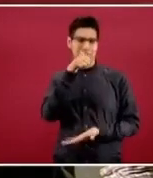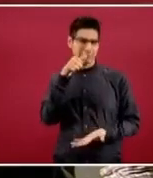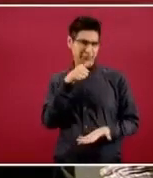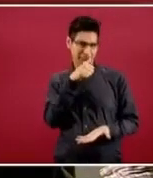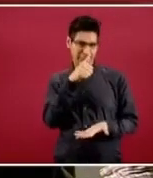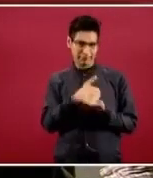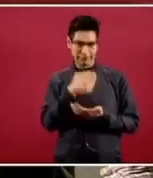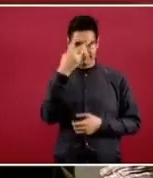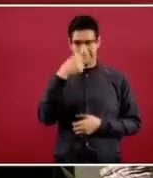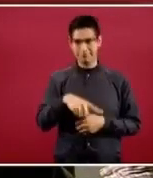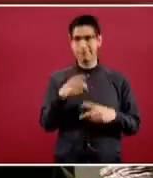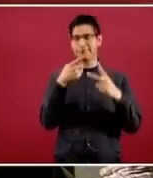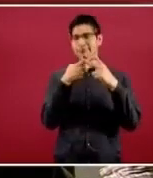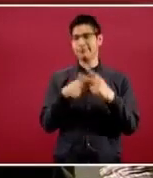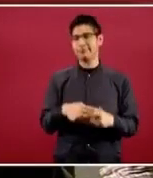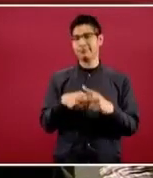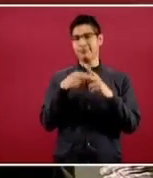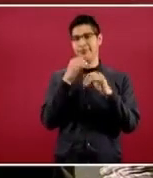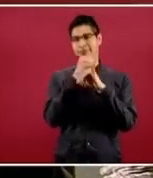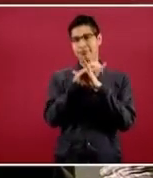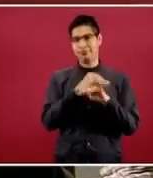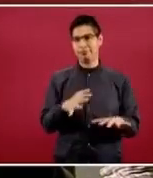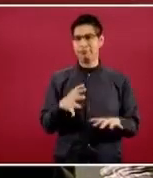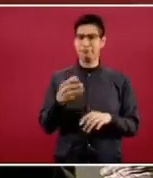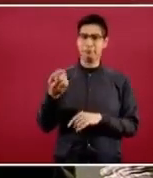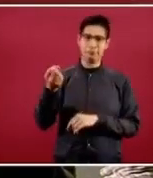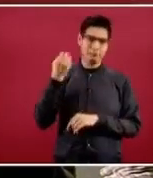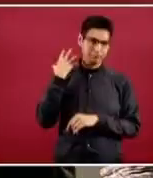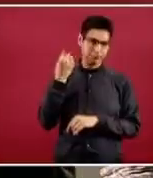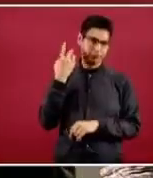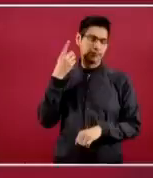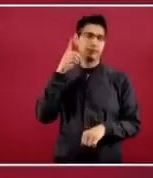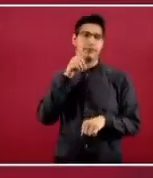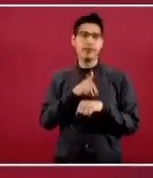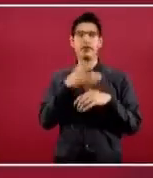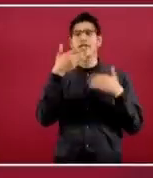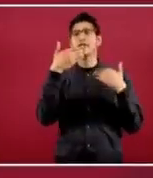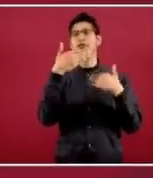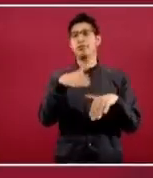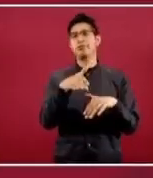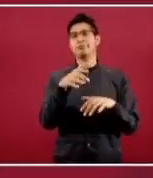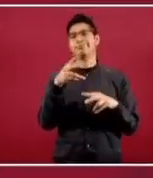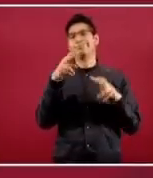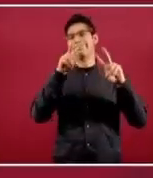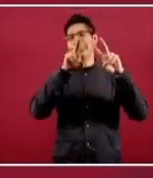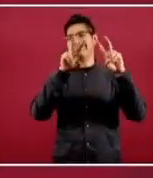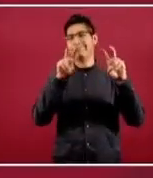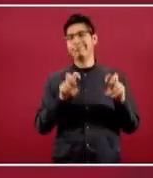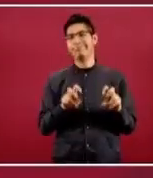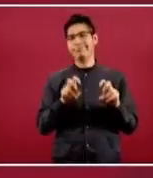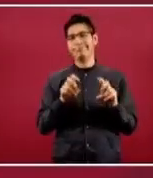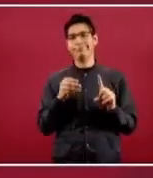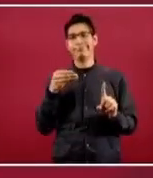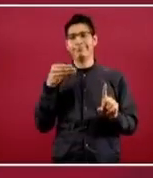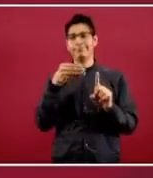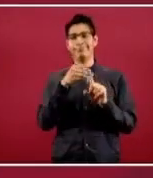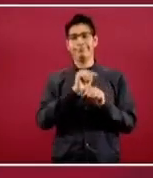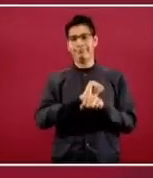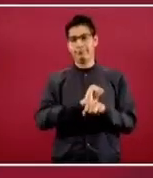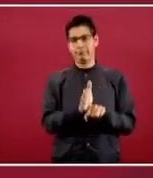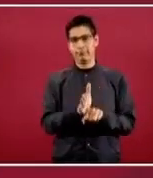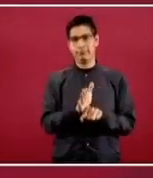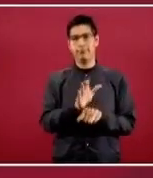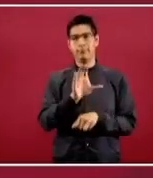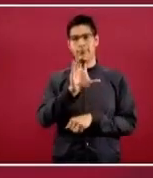empezar la conferencia diaria sobre la situación de la epidemia de enfermedad por el virus